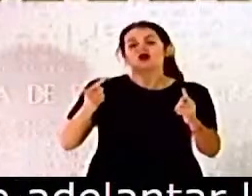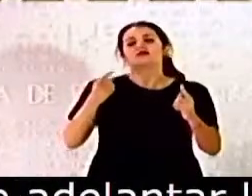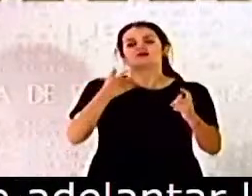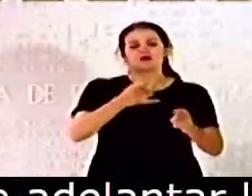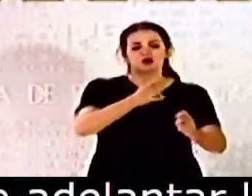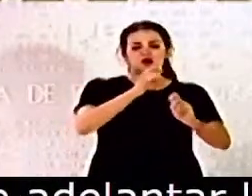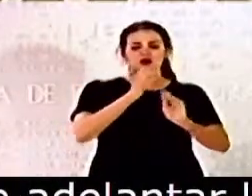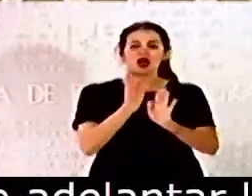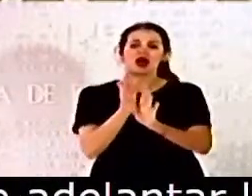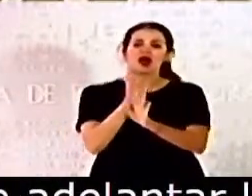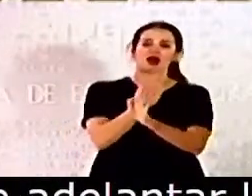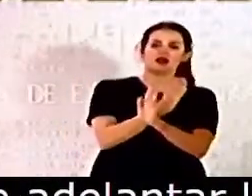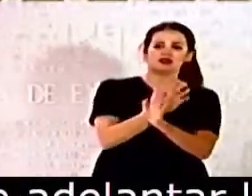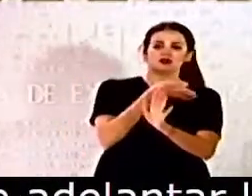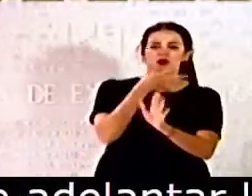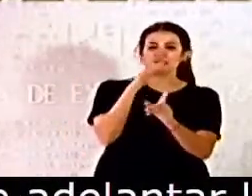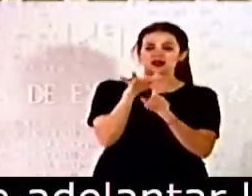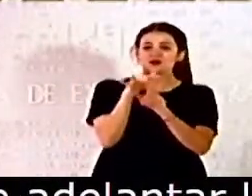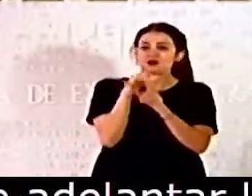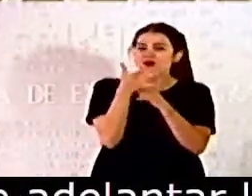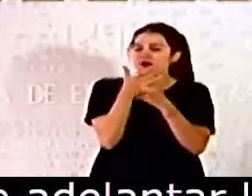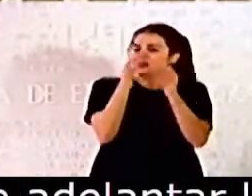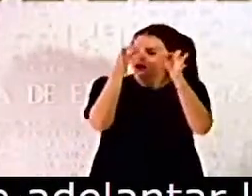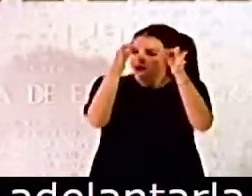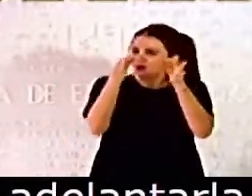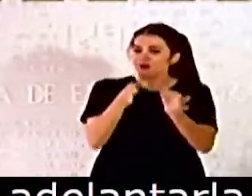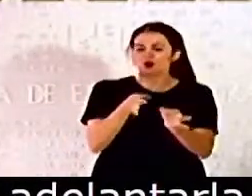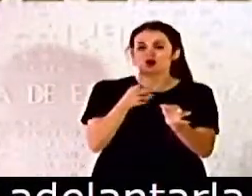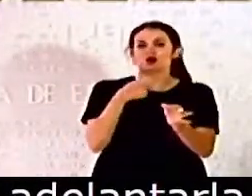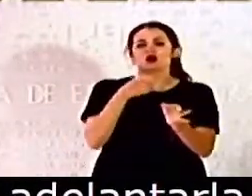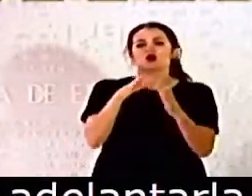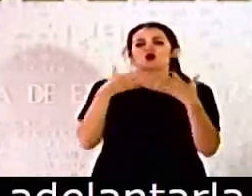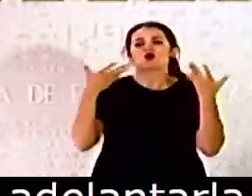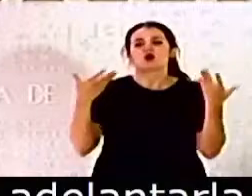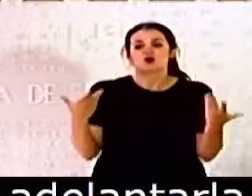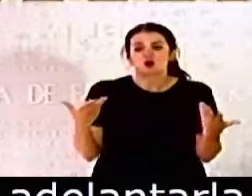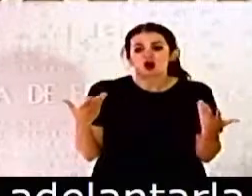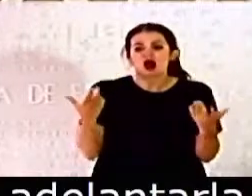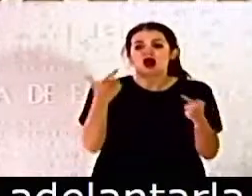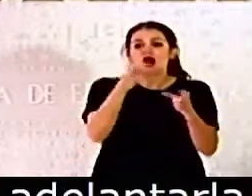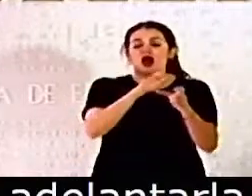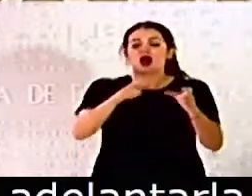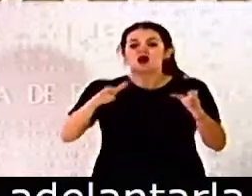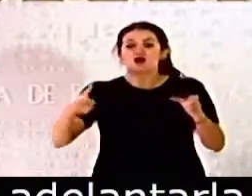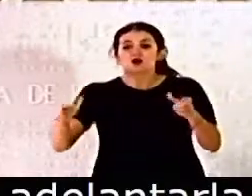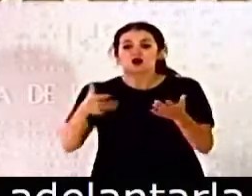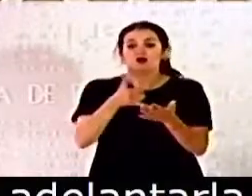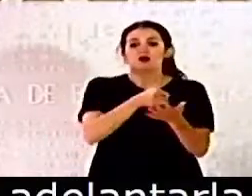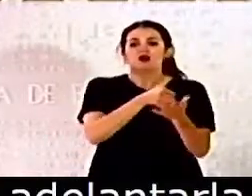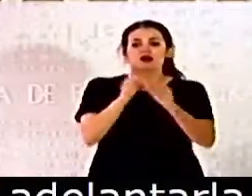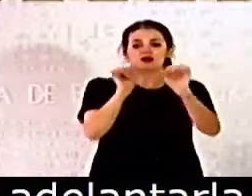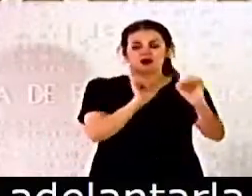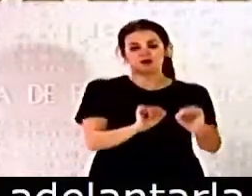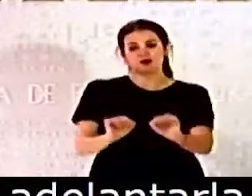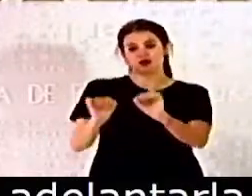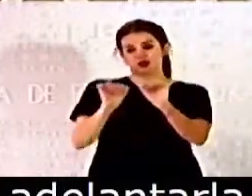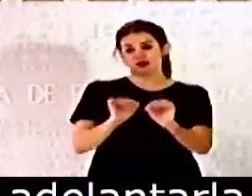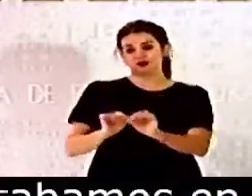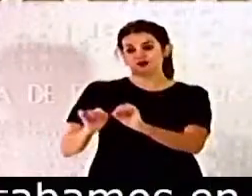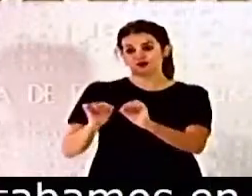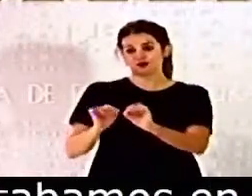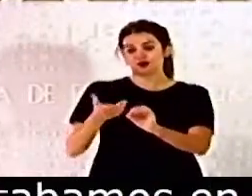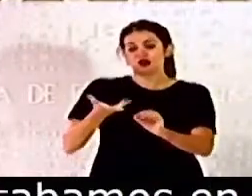Porque estábamos en un momento clave. ¿Cuál era el momento clave? Proteger a los vulnerables en la estrategia de vacunación española. Por lo